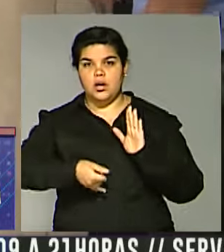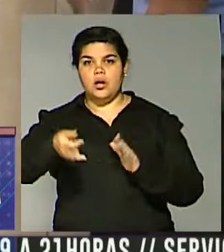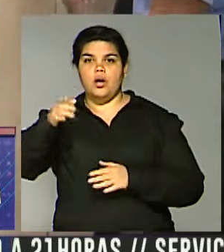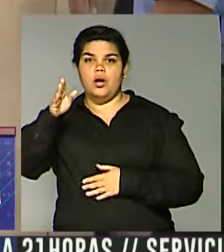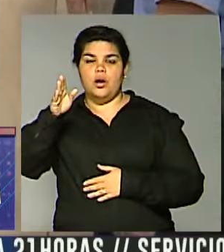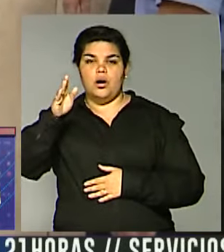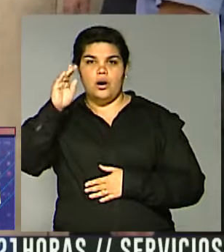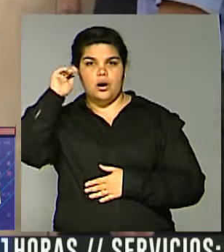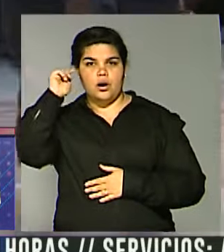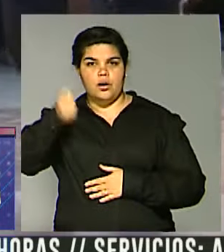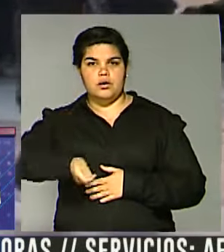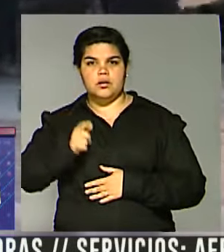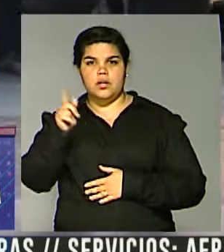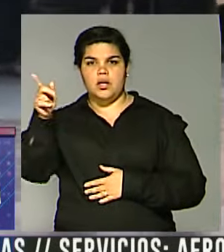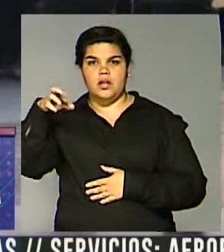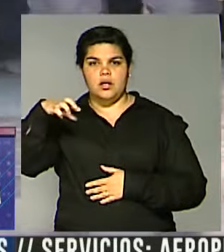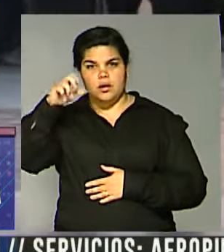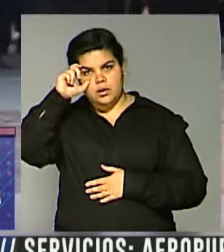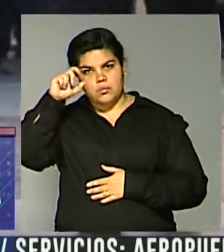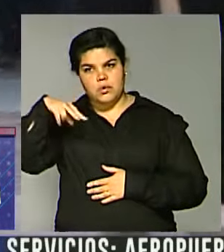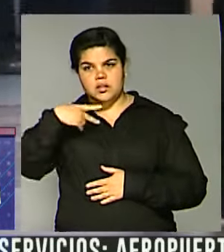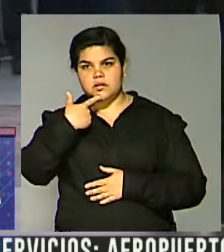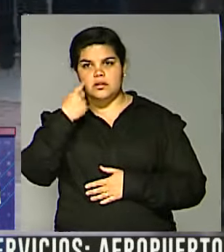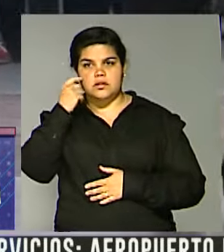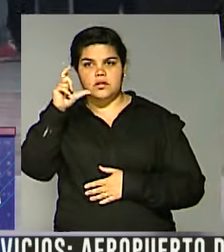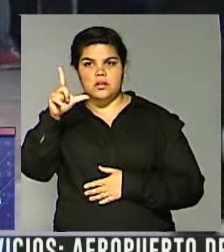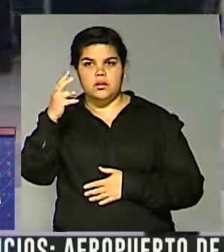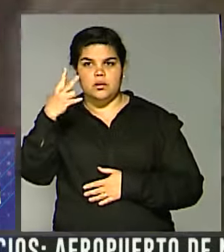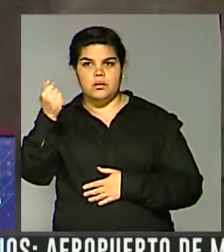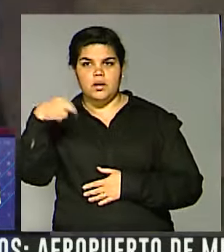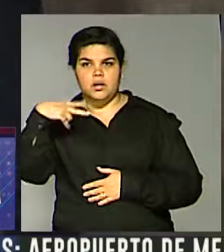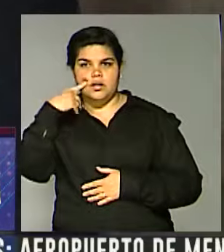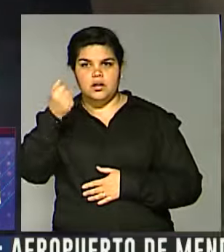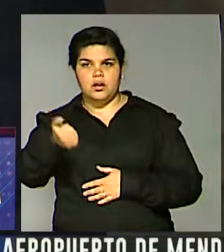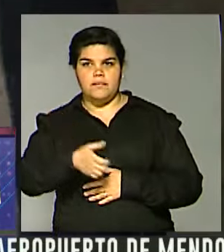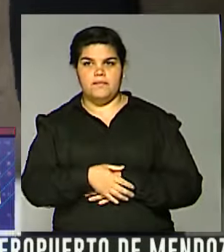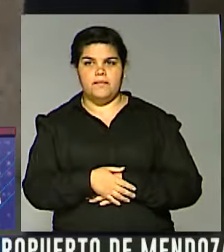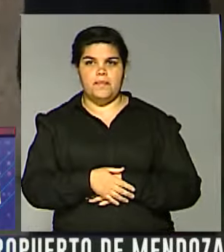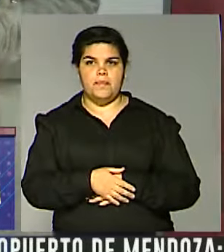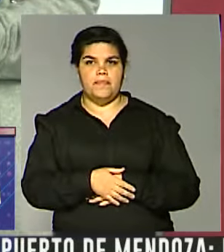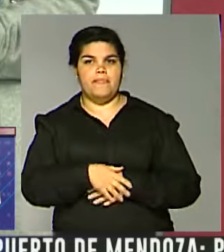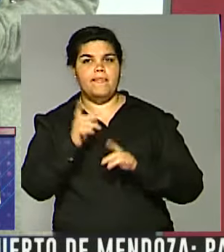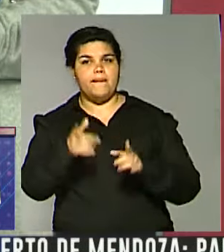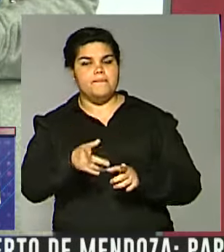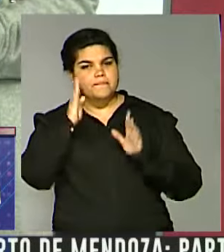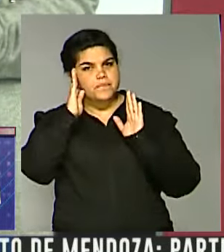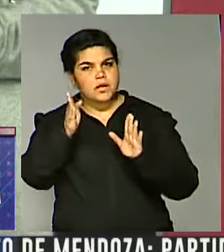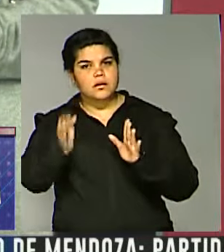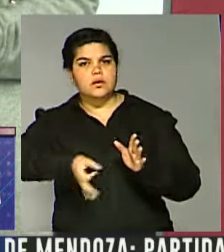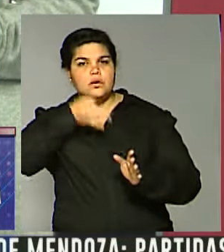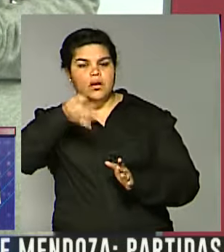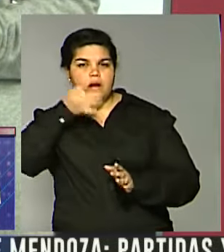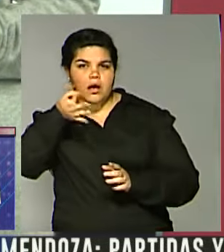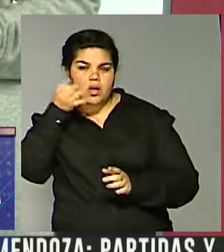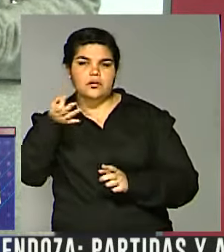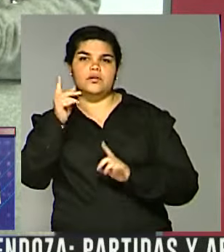Pensilvania. Carlos, nosotros teníamos acceso un poco a los relatos y también se hablaba justamente en los